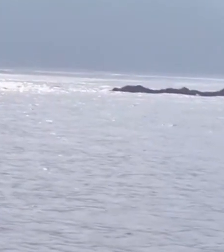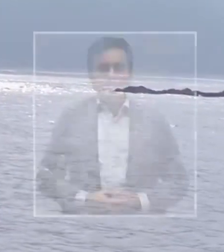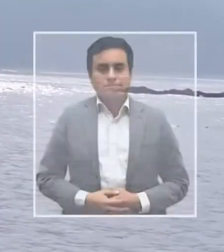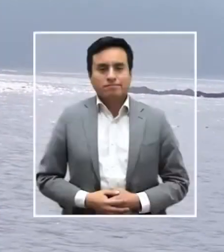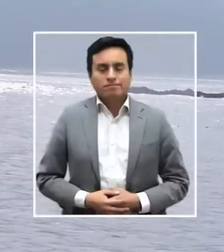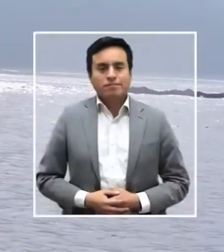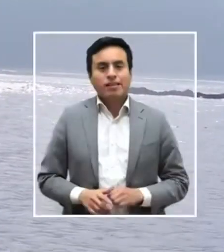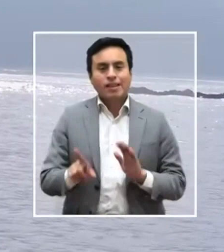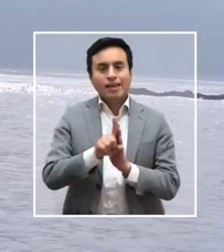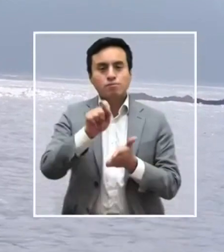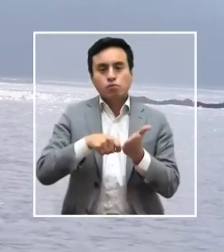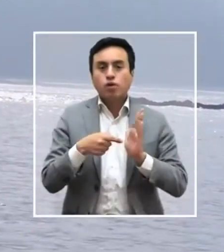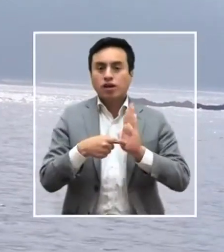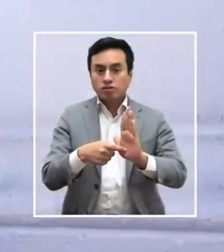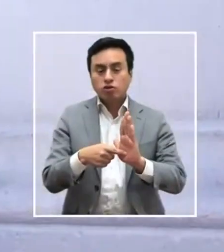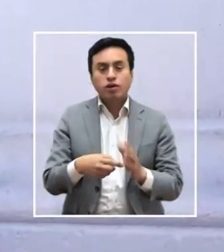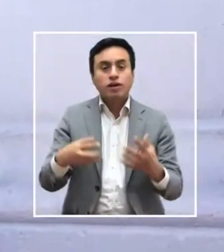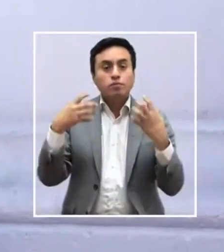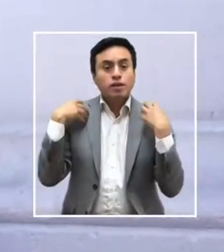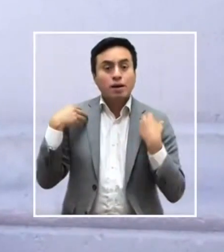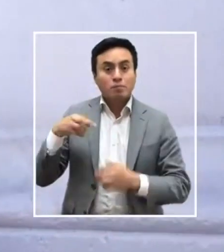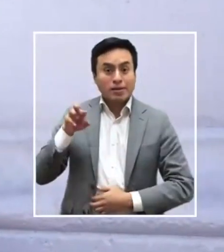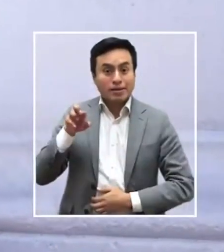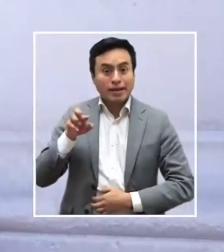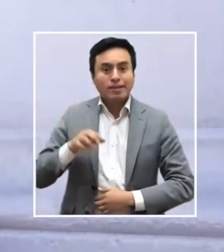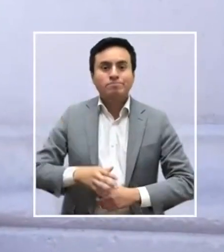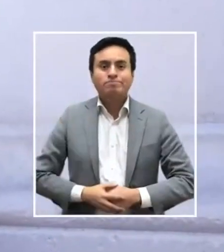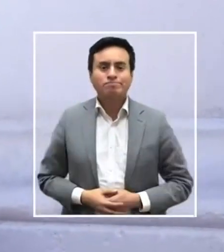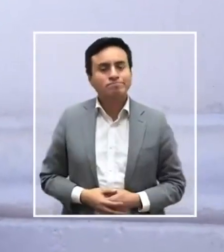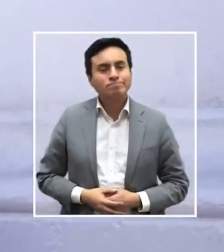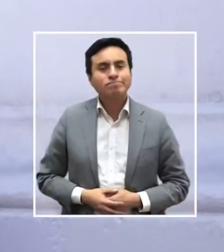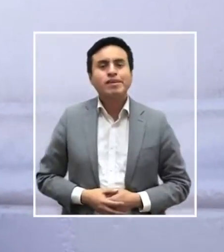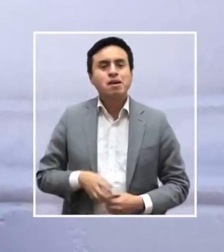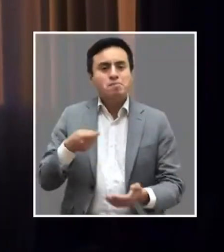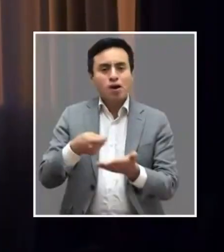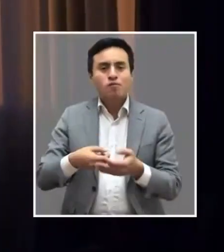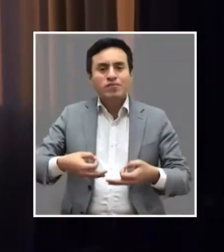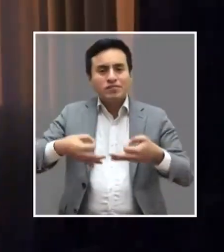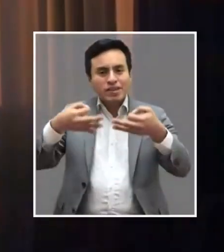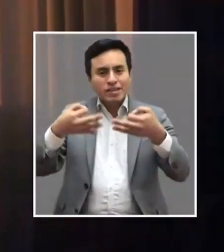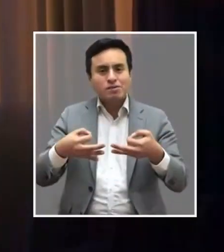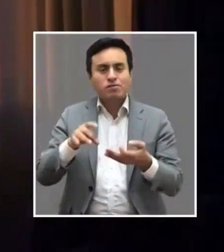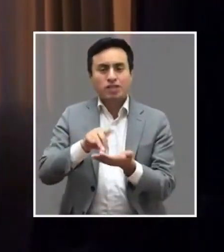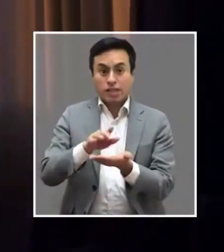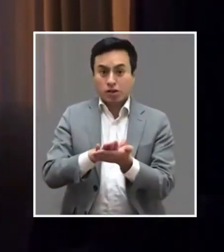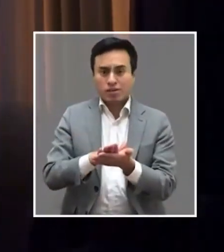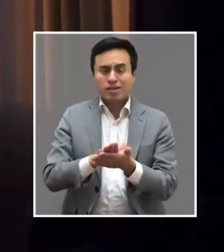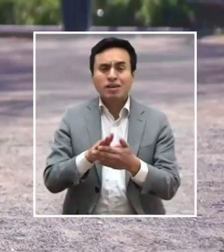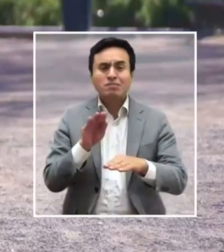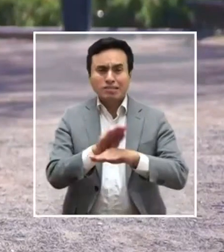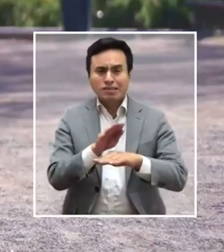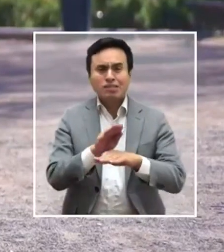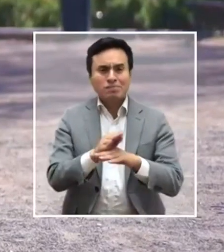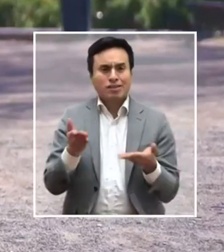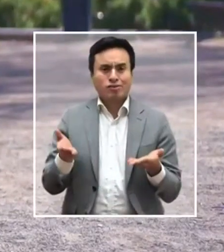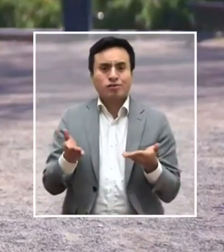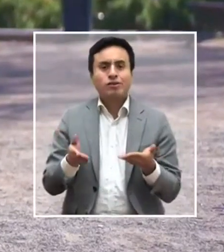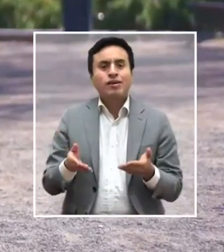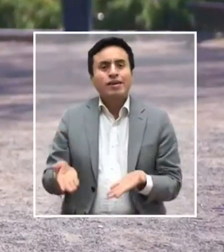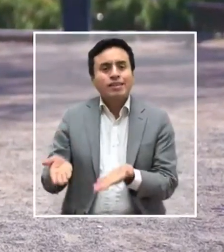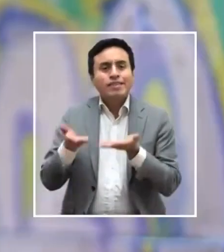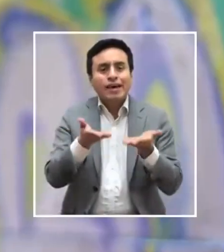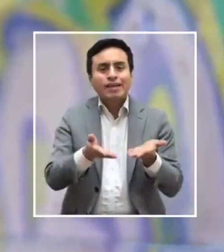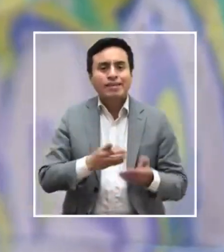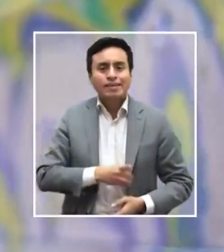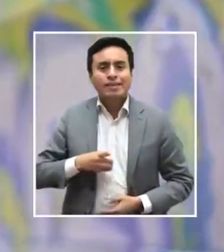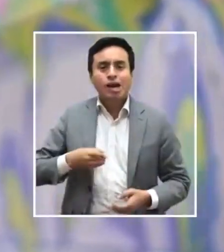en este caso al no hacerlo es que llevan a cabo esta importante ley en donde es el Estado quien protege a los menores realizando la respectiva